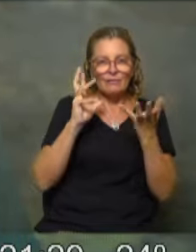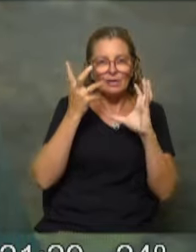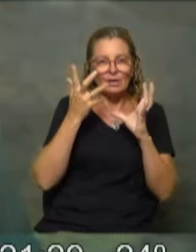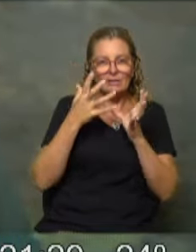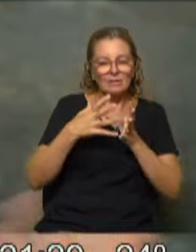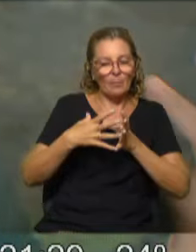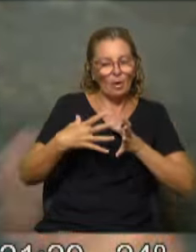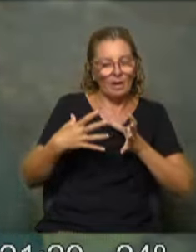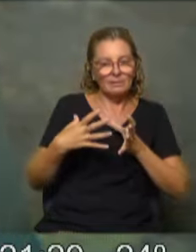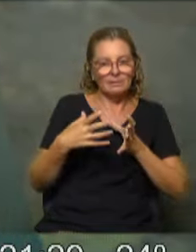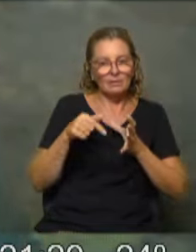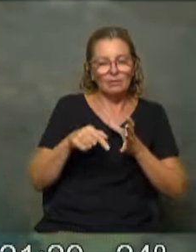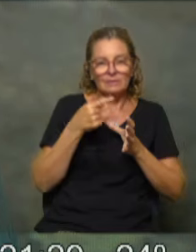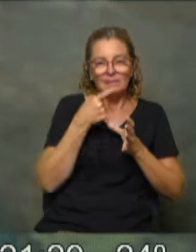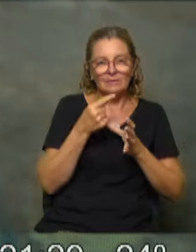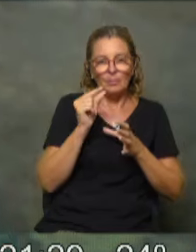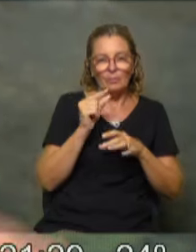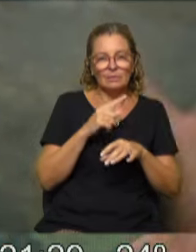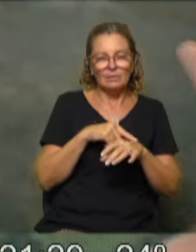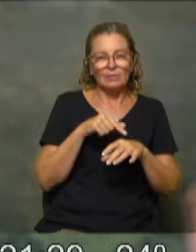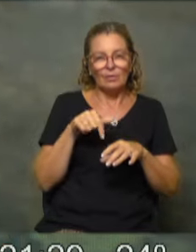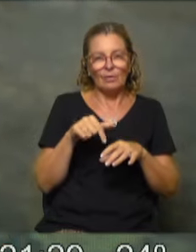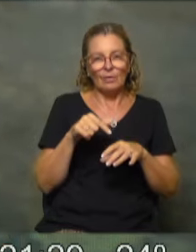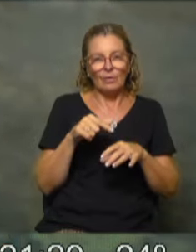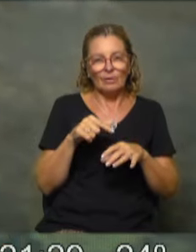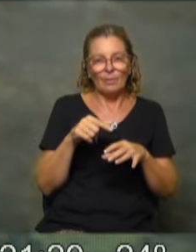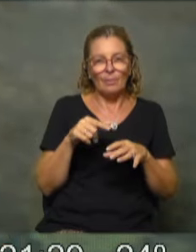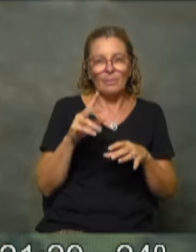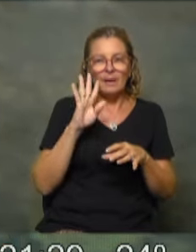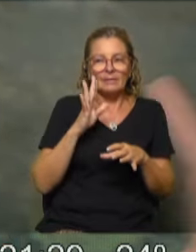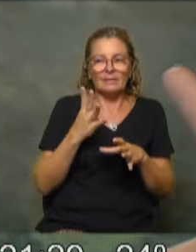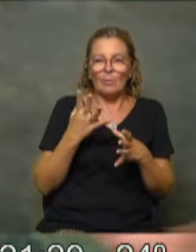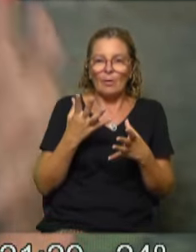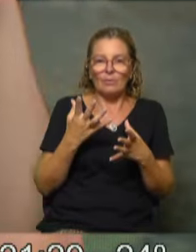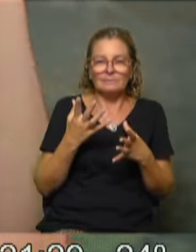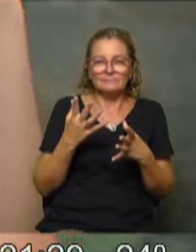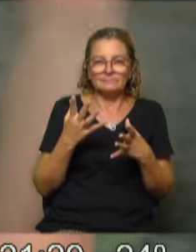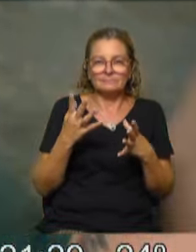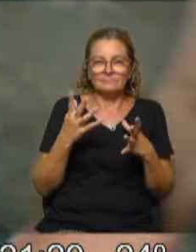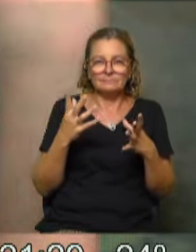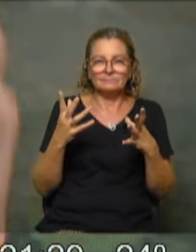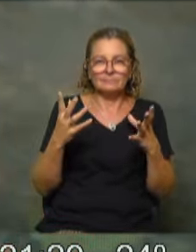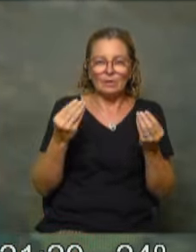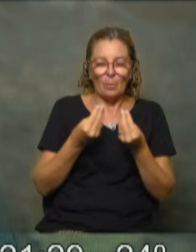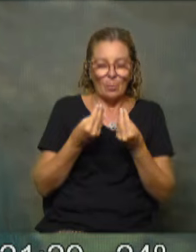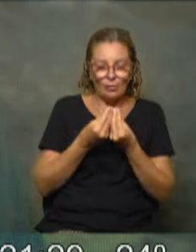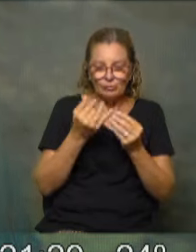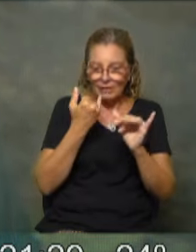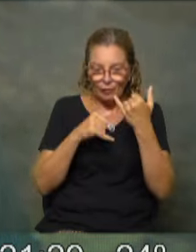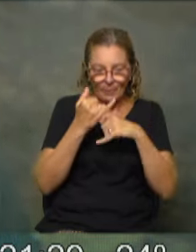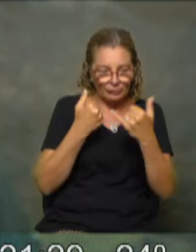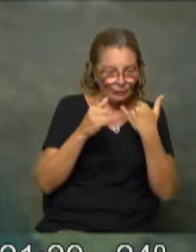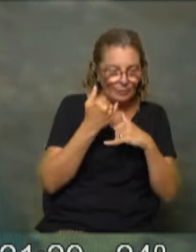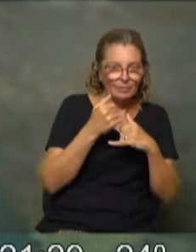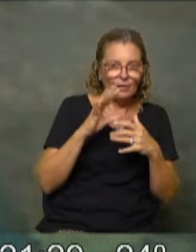grande. Que hoy, les decía hace un rato, estamos como completamente sedadas porque por la hiperinformación